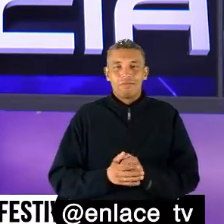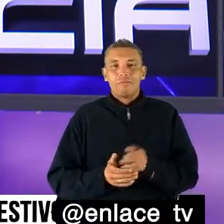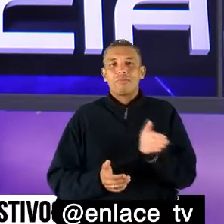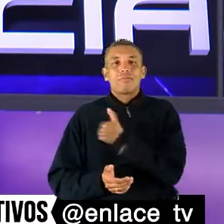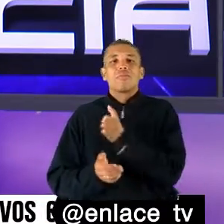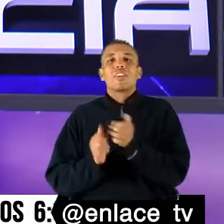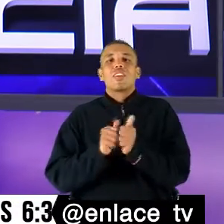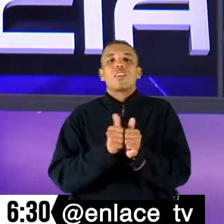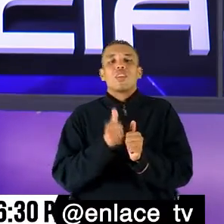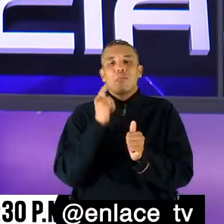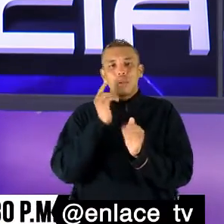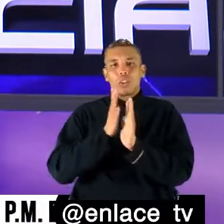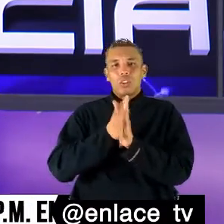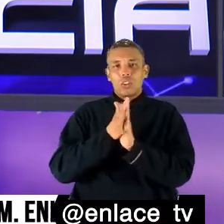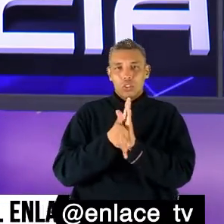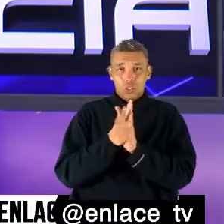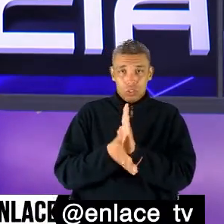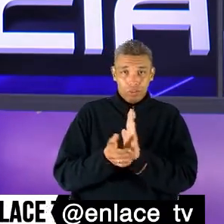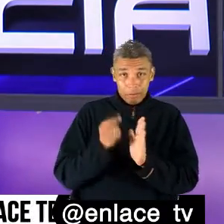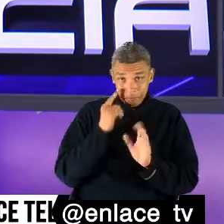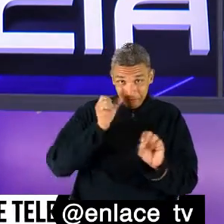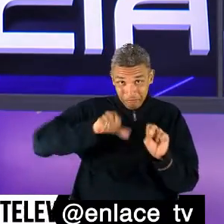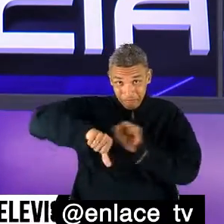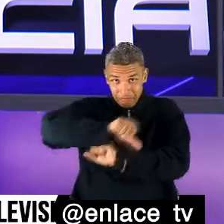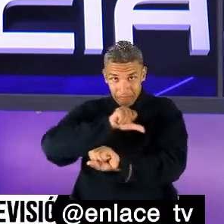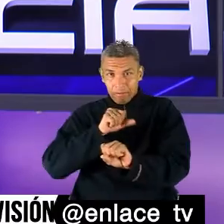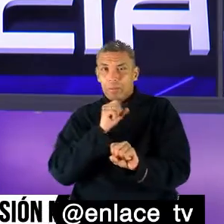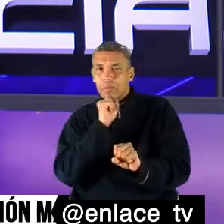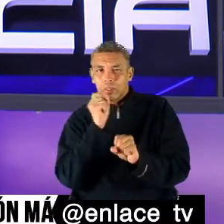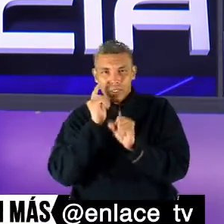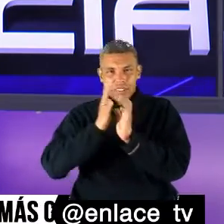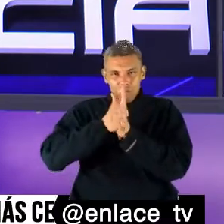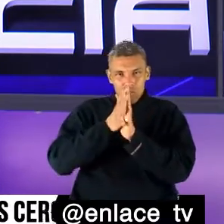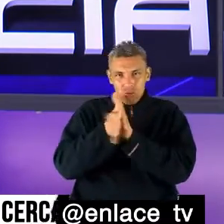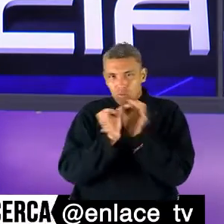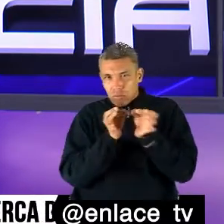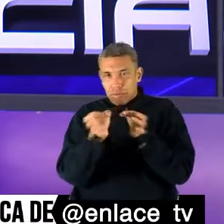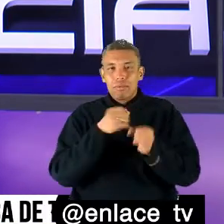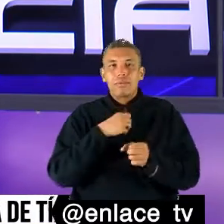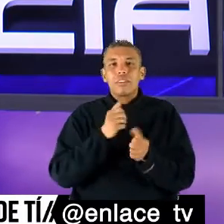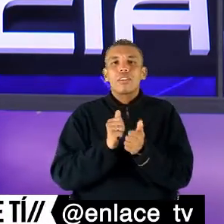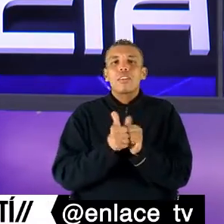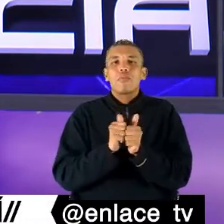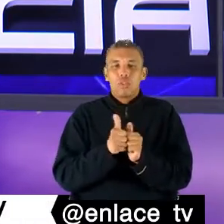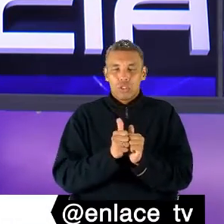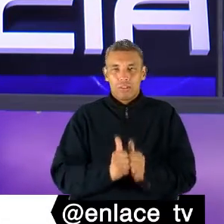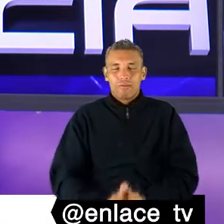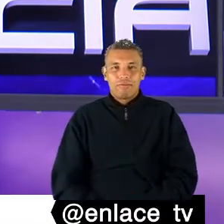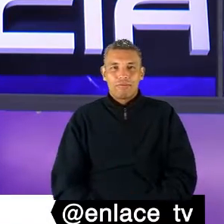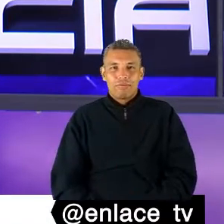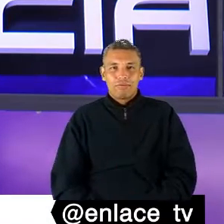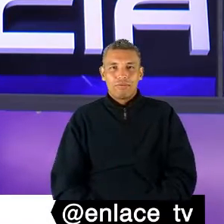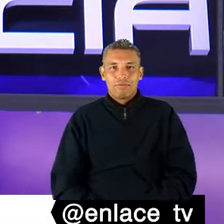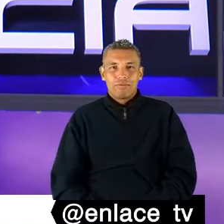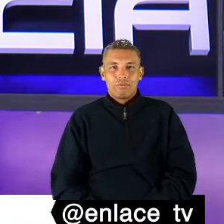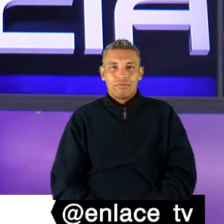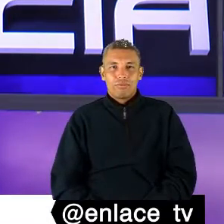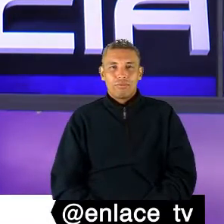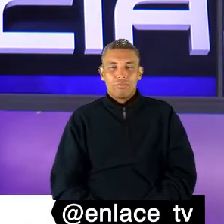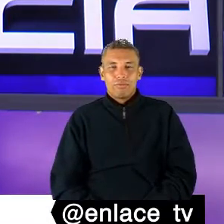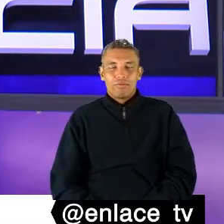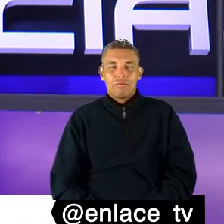información deportiva. Ya está con nosotros Luis Alfonso, el Pocho Molina, para entregarnos los detalles de los acontecimientos en las diferentes disciplinas. Luis